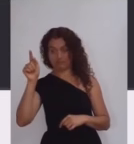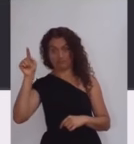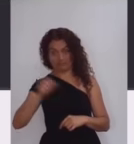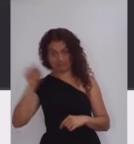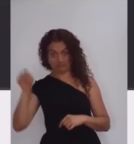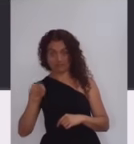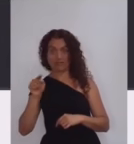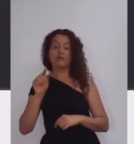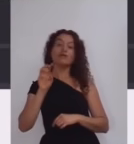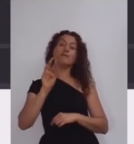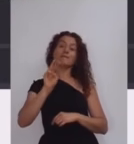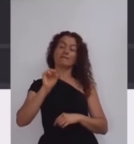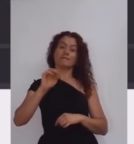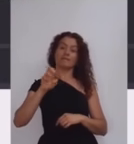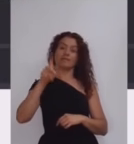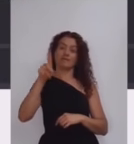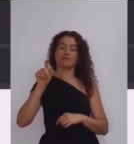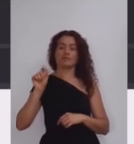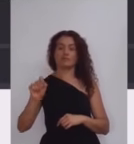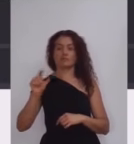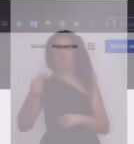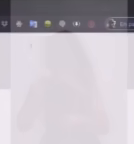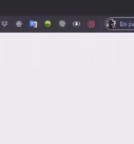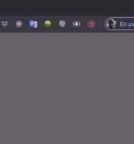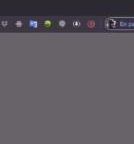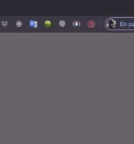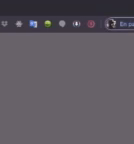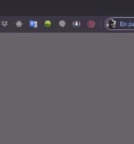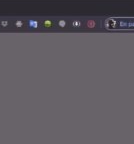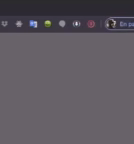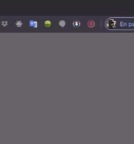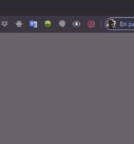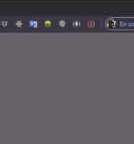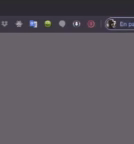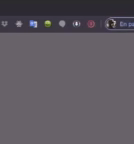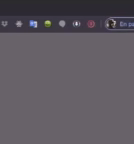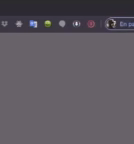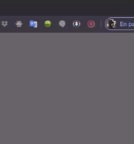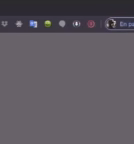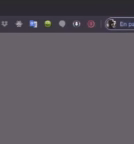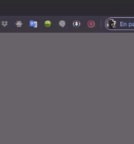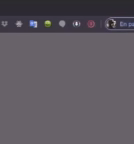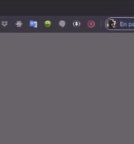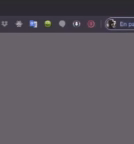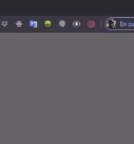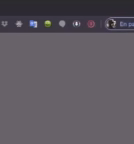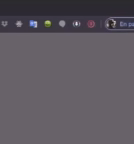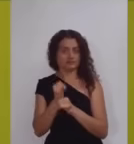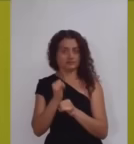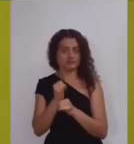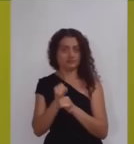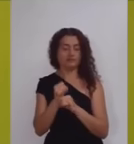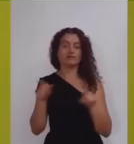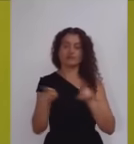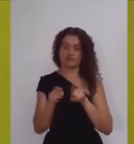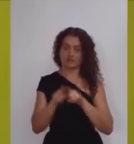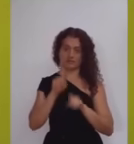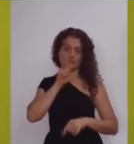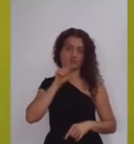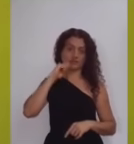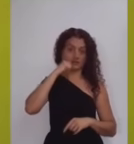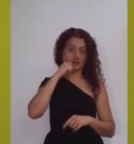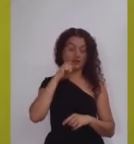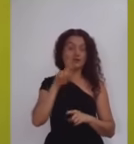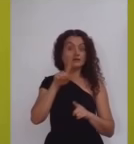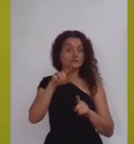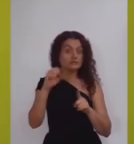inclinada correo punto me punto go punto cr utilizando la cuenta de correo electrónico institucional y la contraseña.